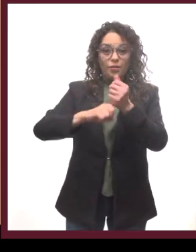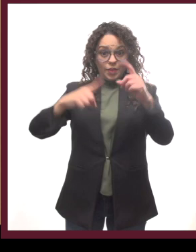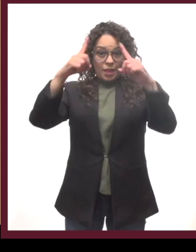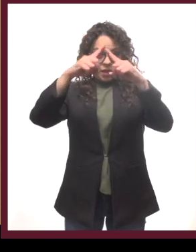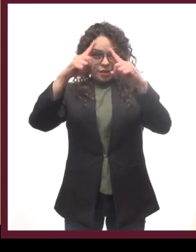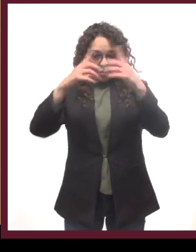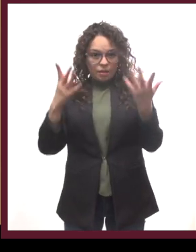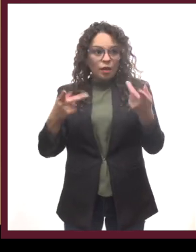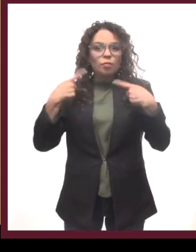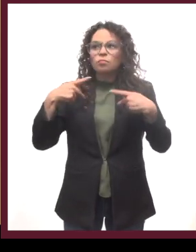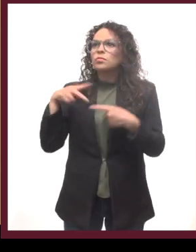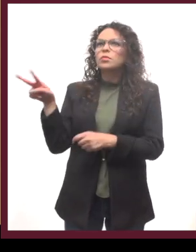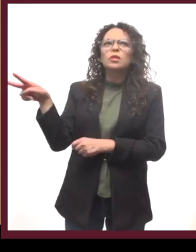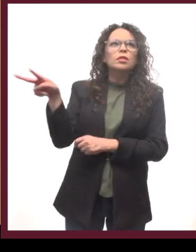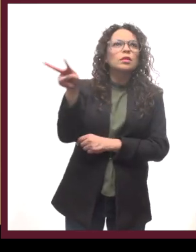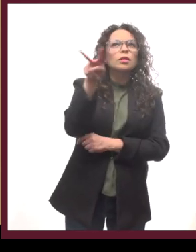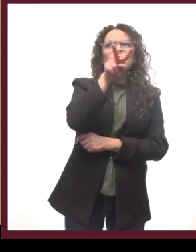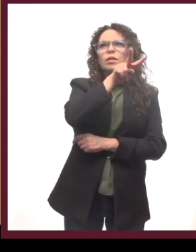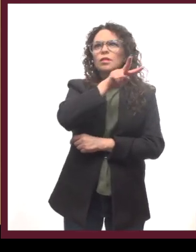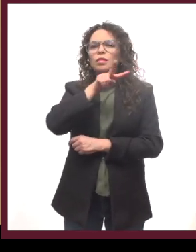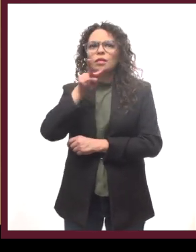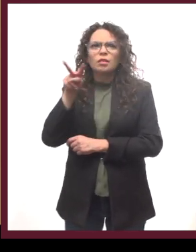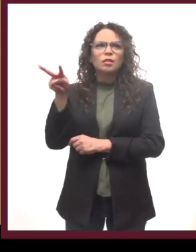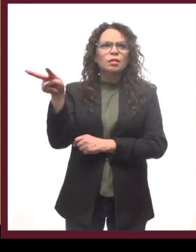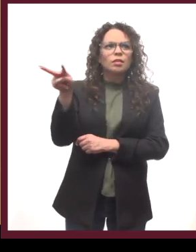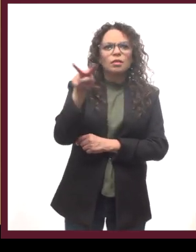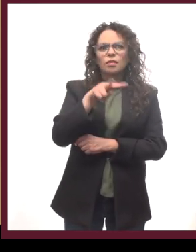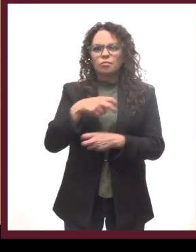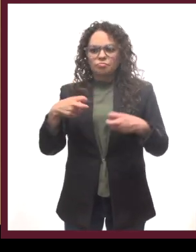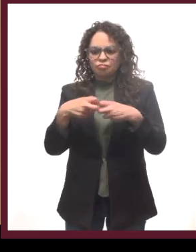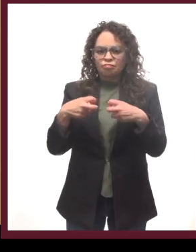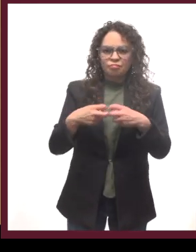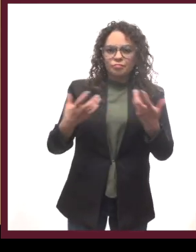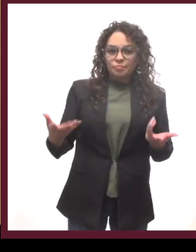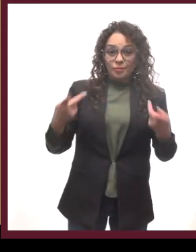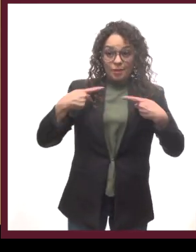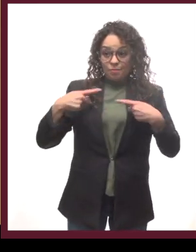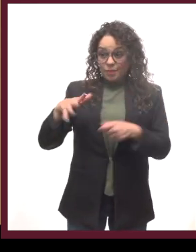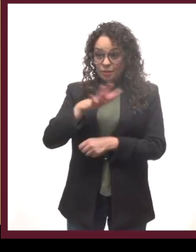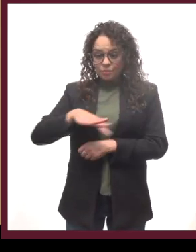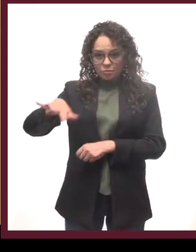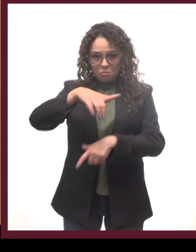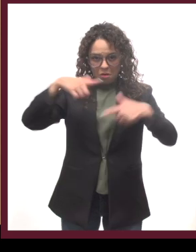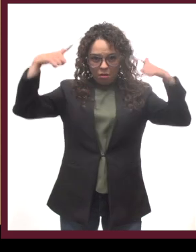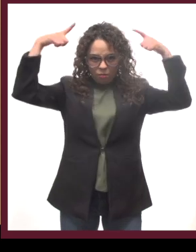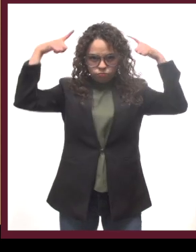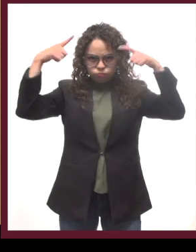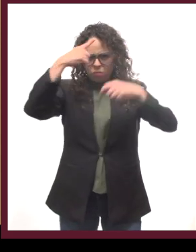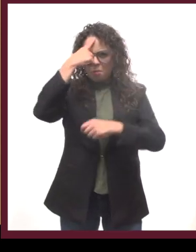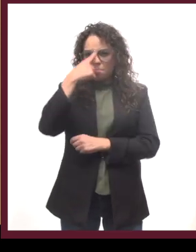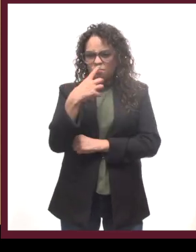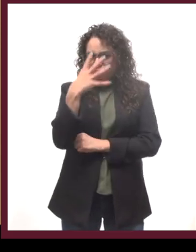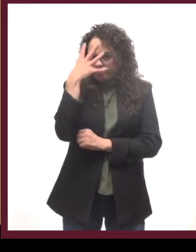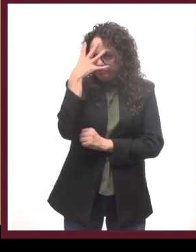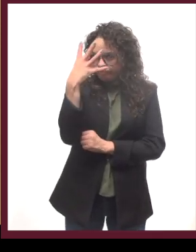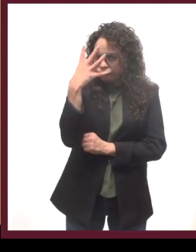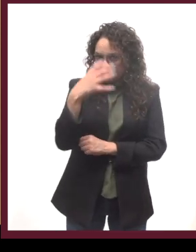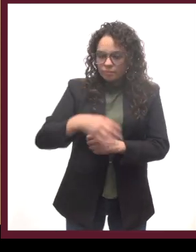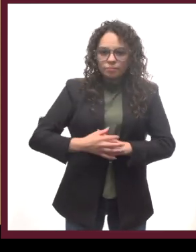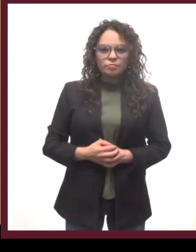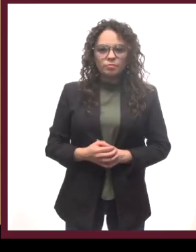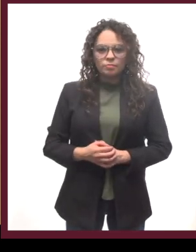iglesia. Los mirones tensos. Las caras serias de los vaqueros.